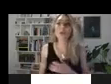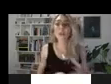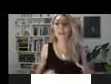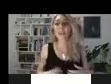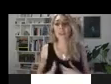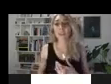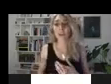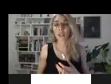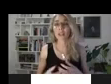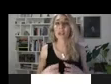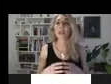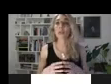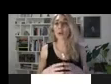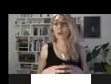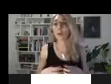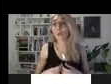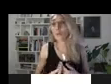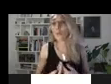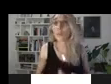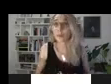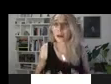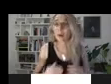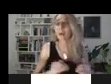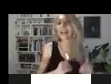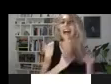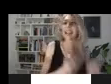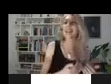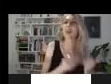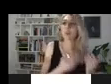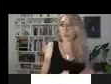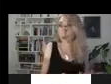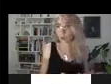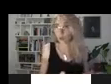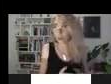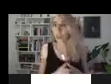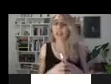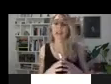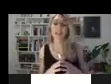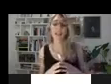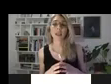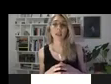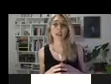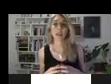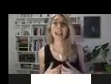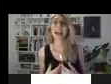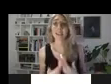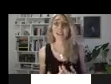El volumen de transacciones es un volumen muy bajo para la alta producción